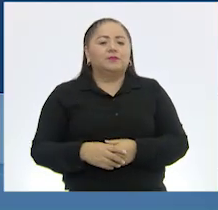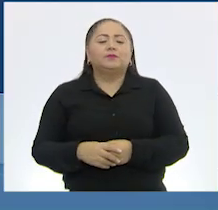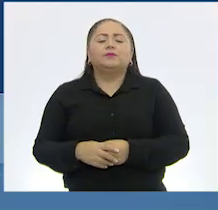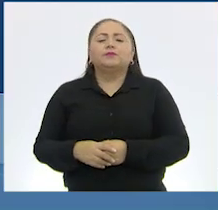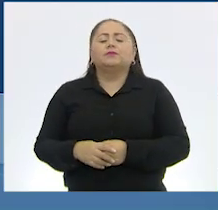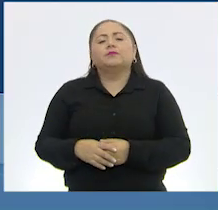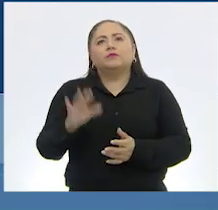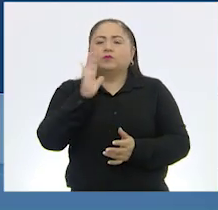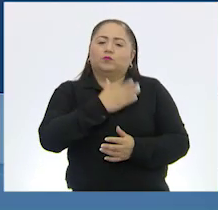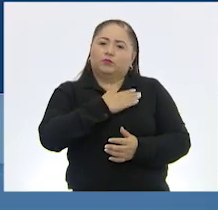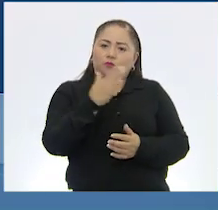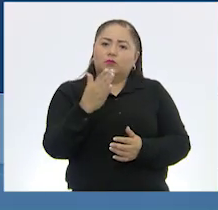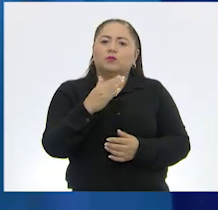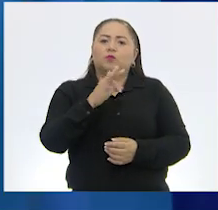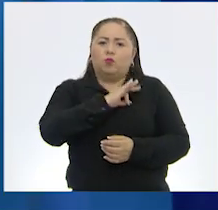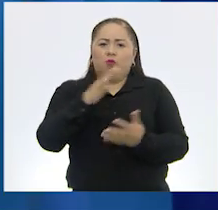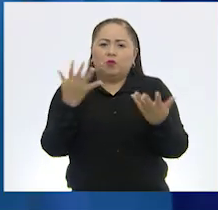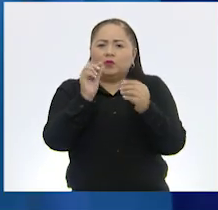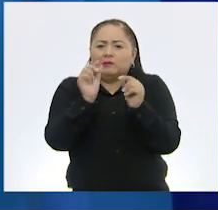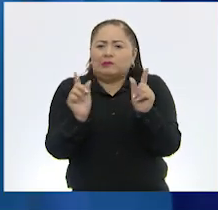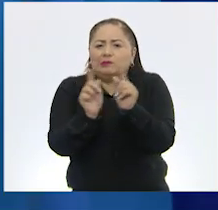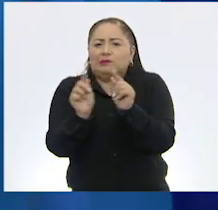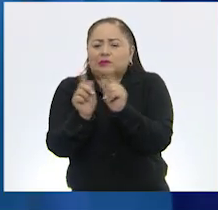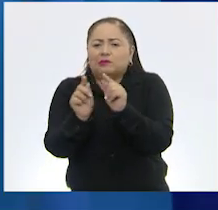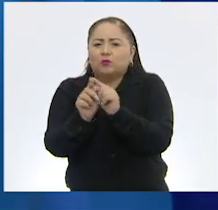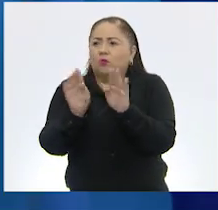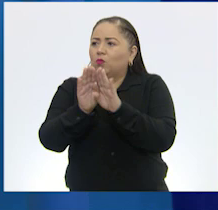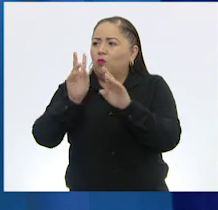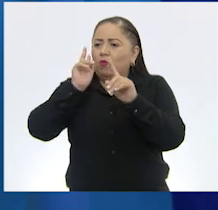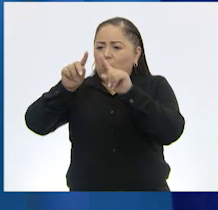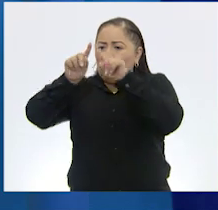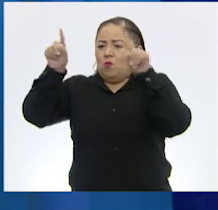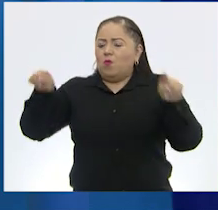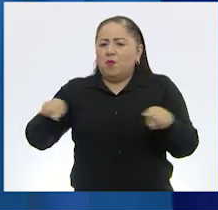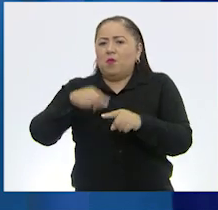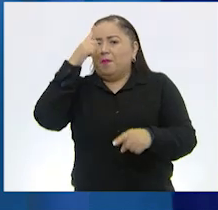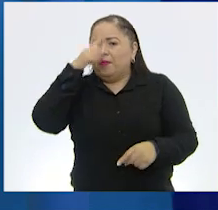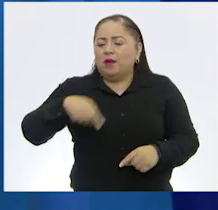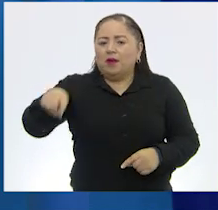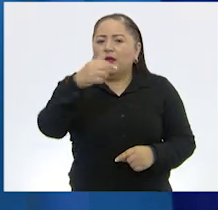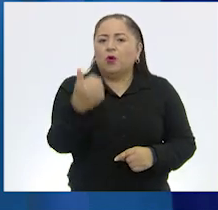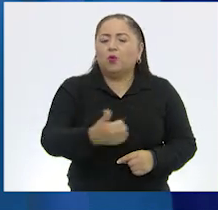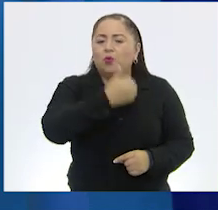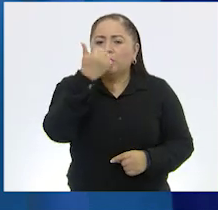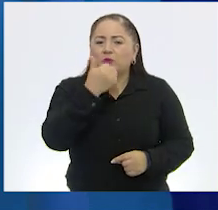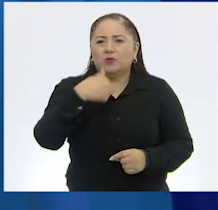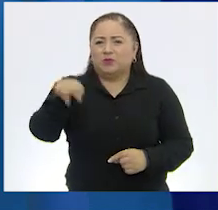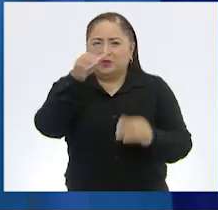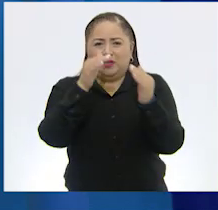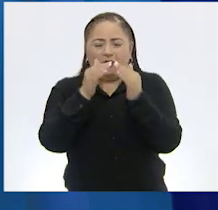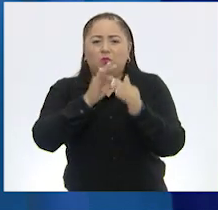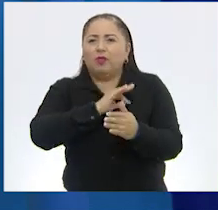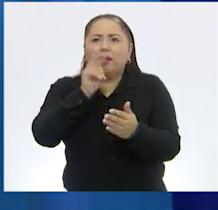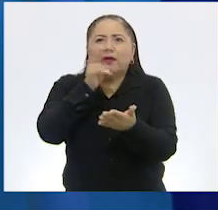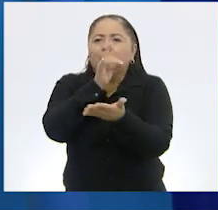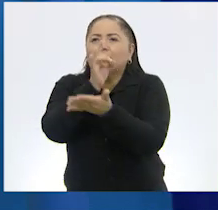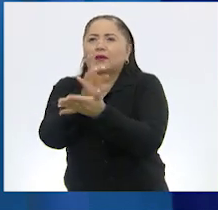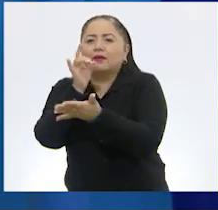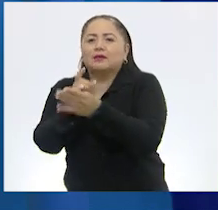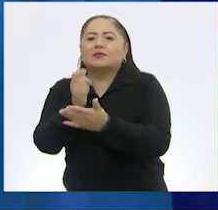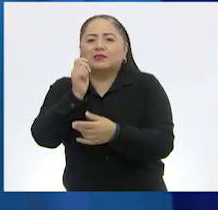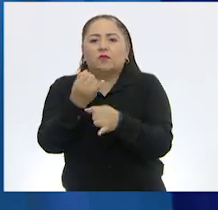Maestra, bueno, ¿podemos hacer un resumen en un cuadro para que los alumnos y las alumnas en casa puedan identificar